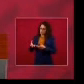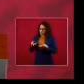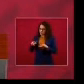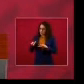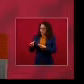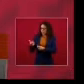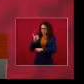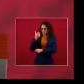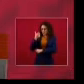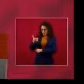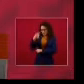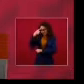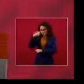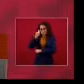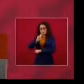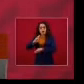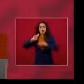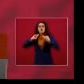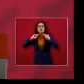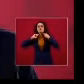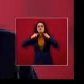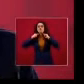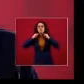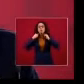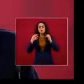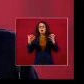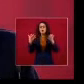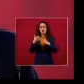gastando muchísimo dinero,